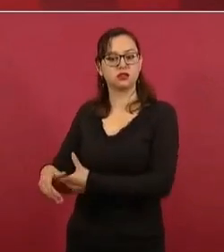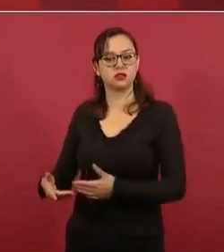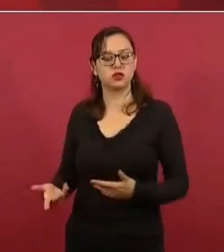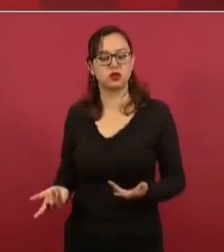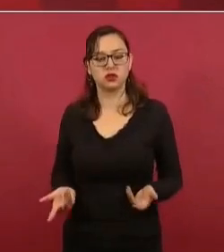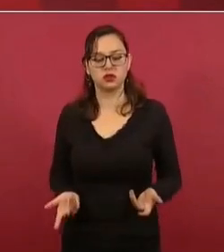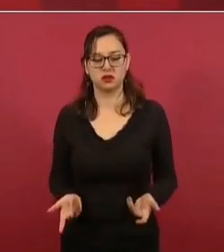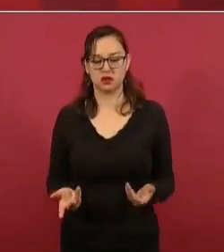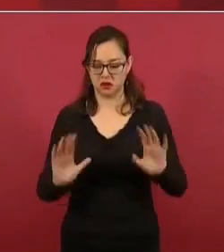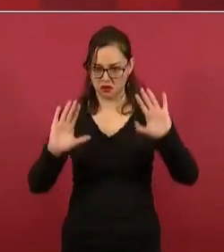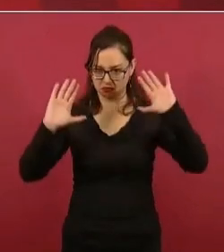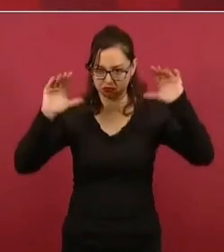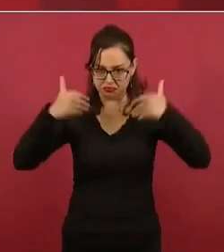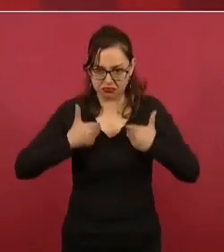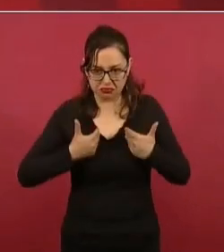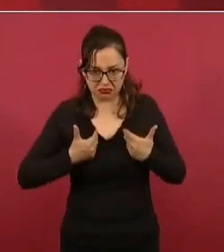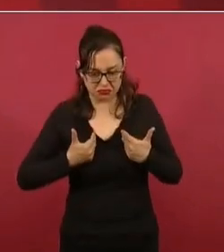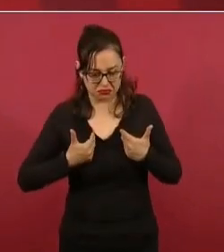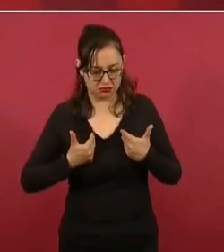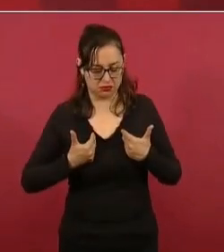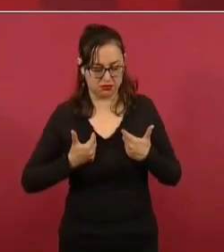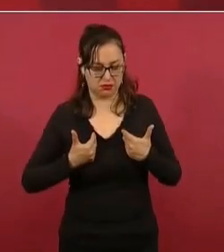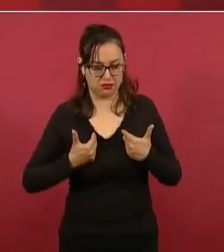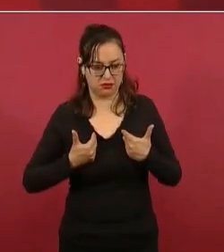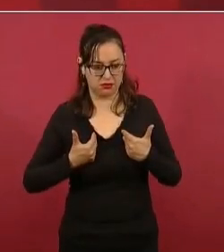a nadie más.